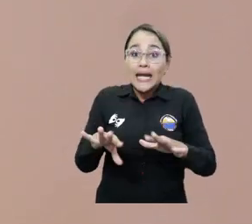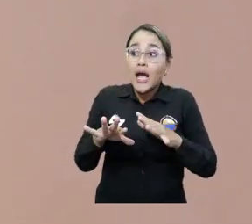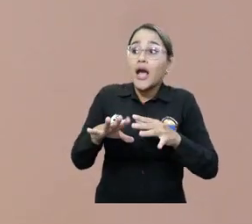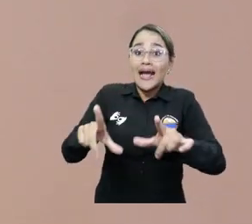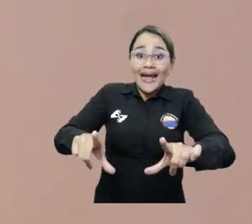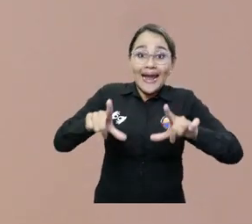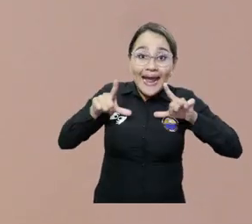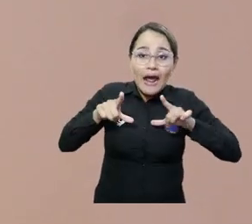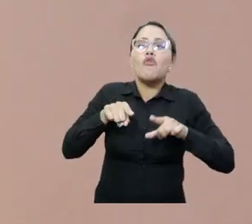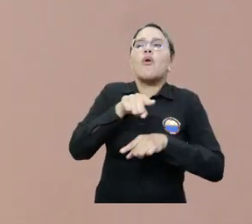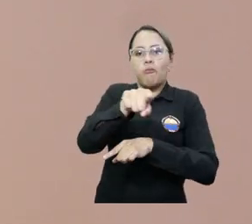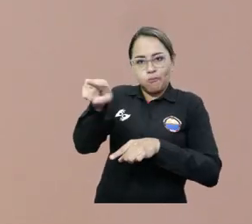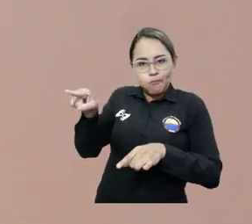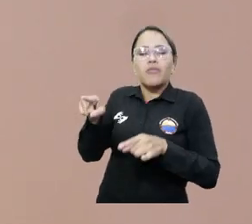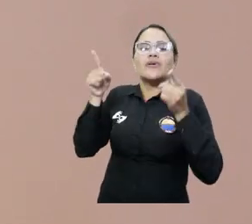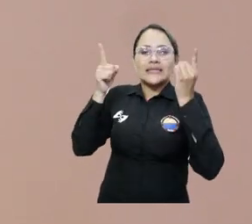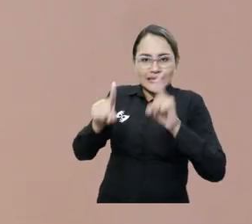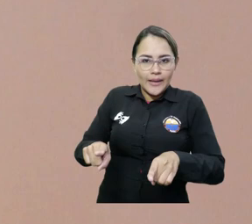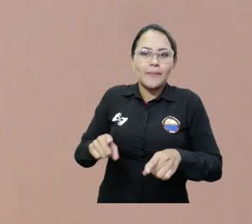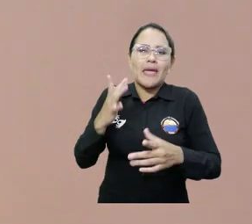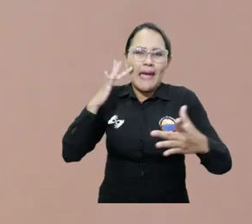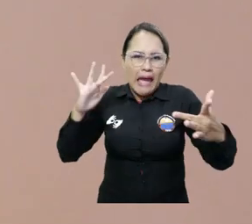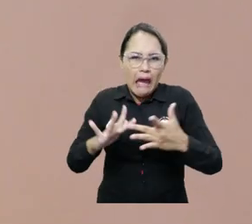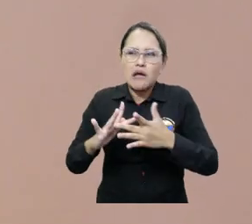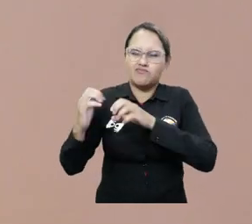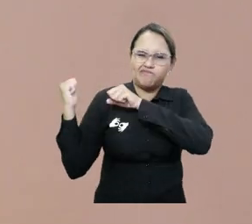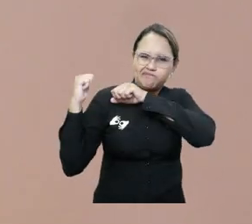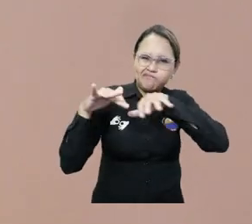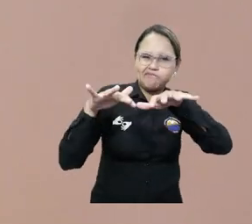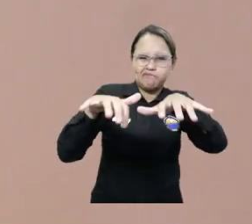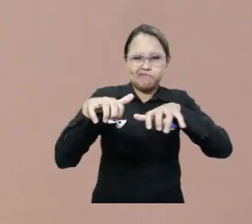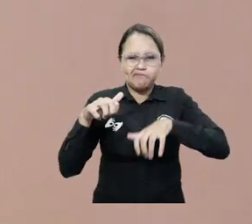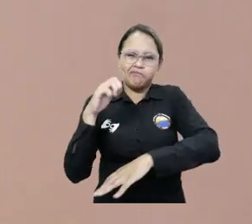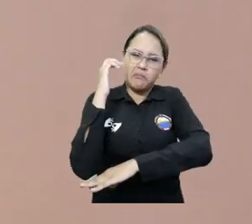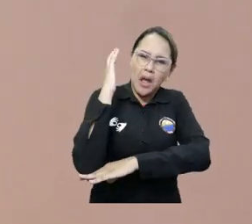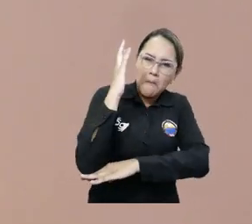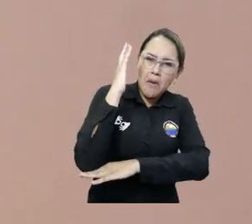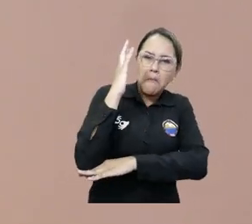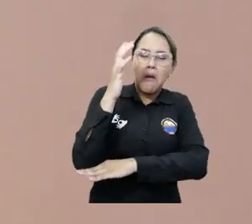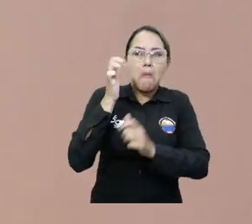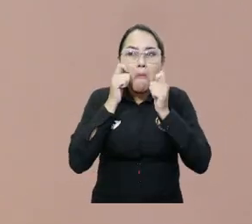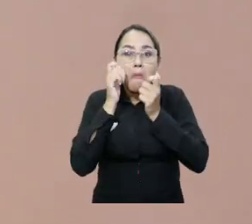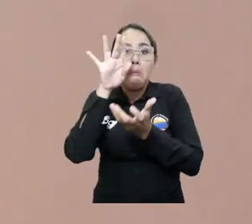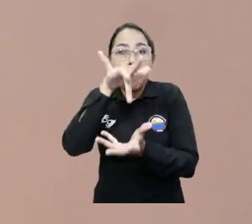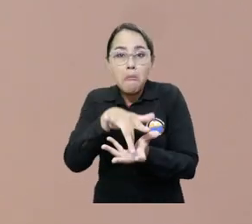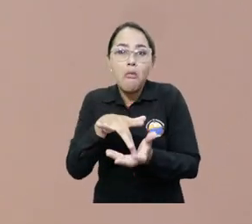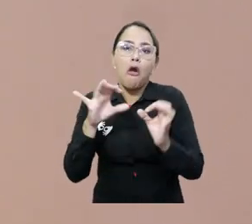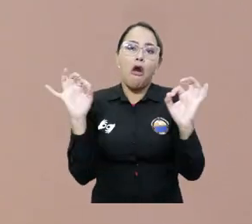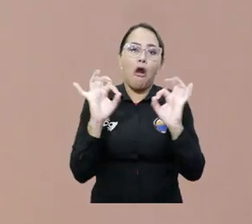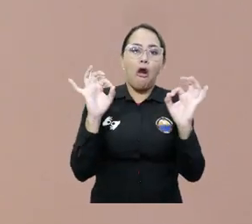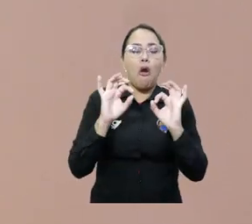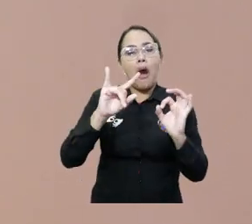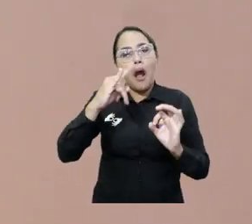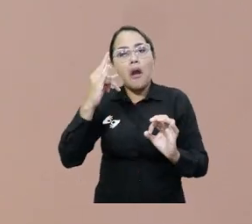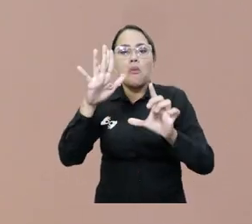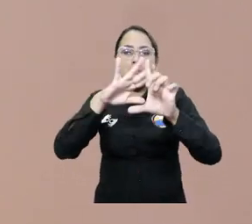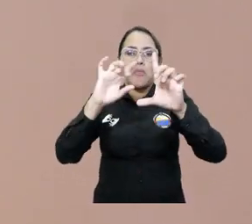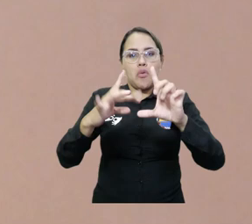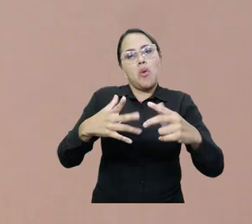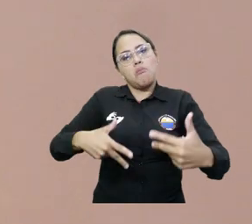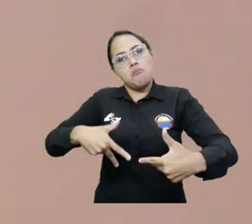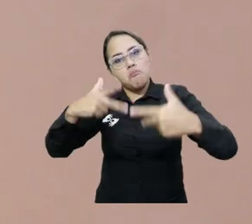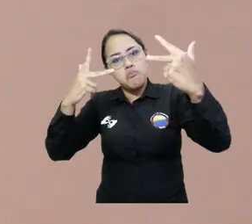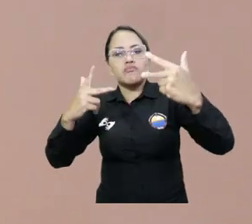de certámenes o eventos presenciales y eventos a nivel virtual. Queremos